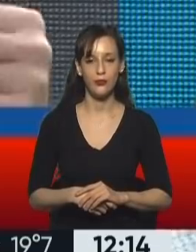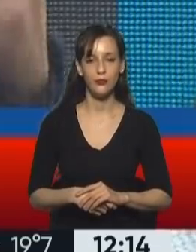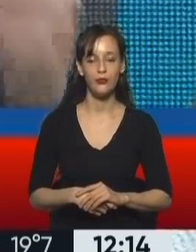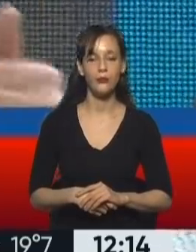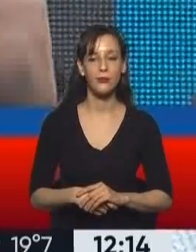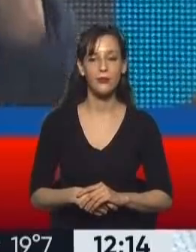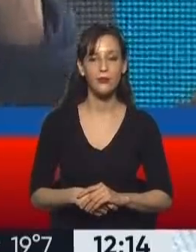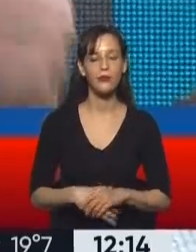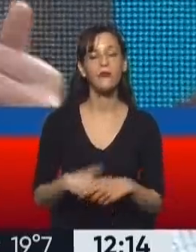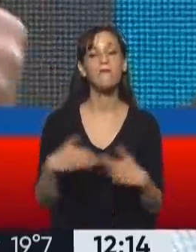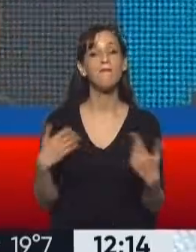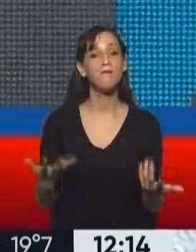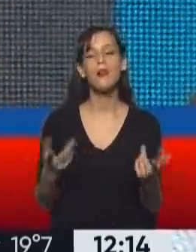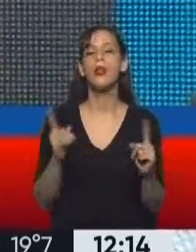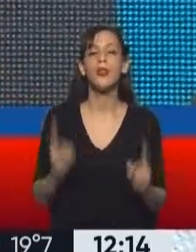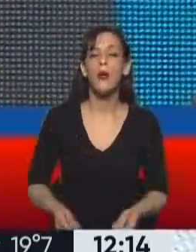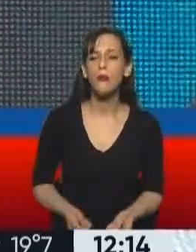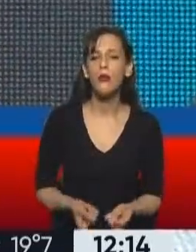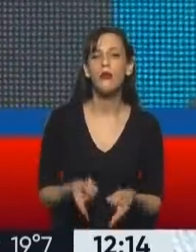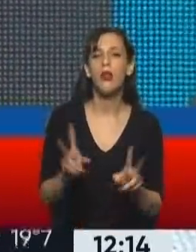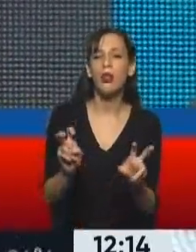La mirada que hubo sobre las tarifas también,